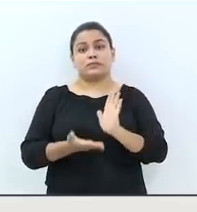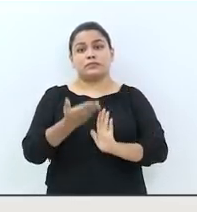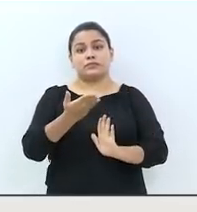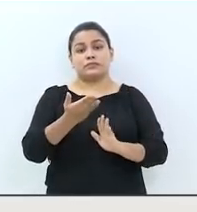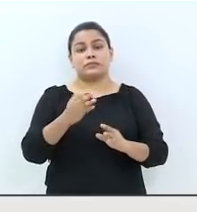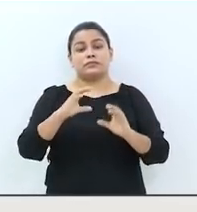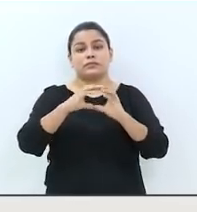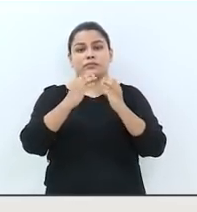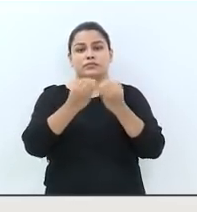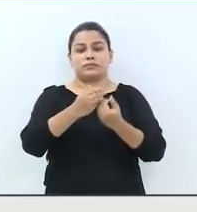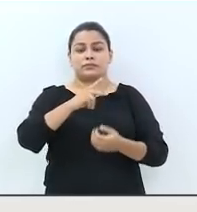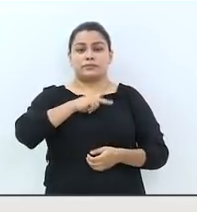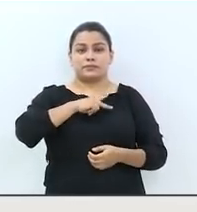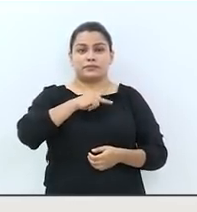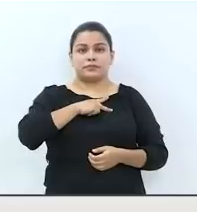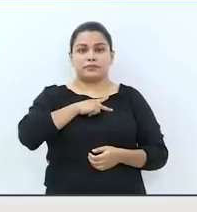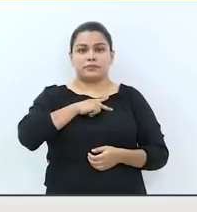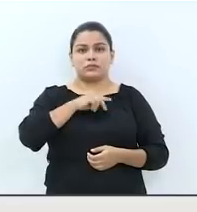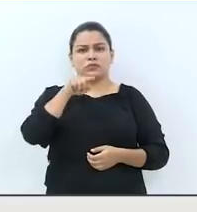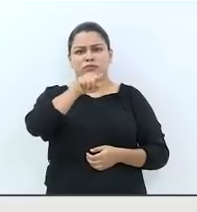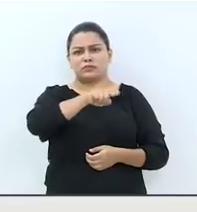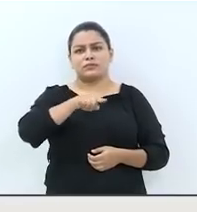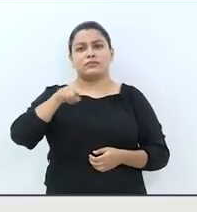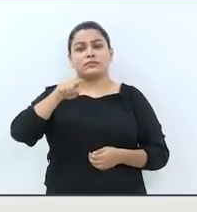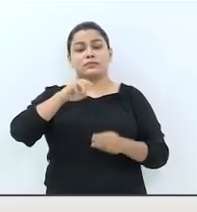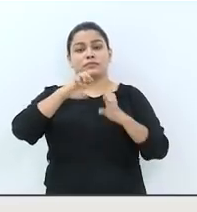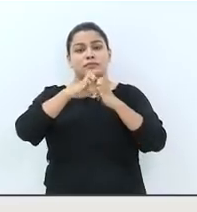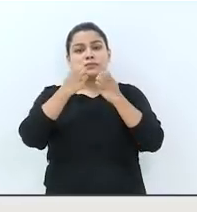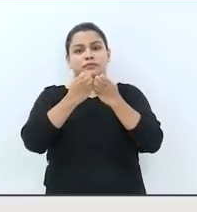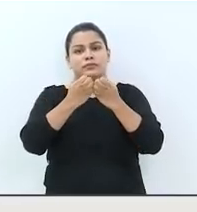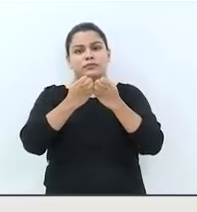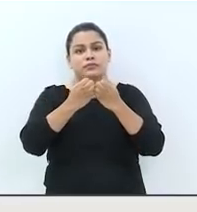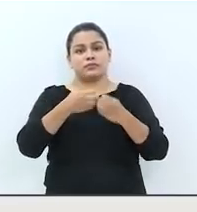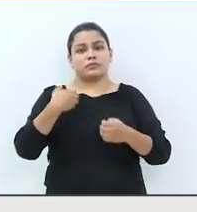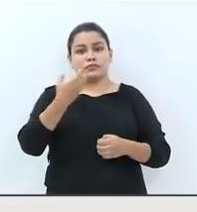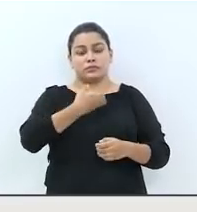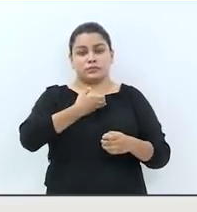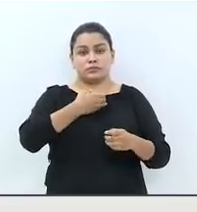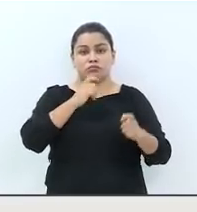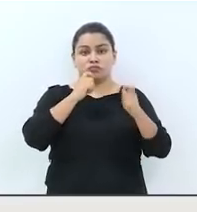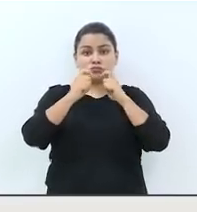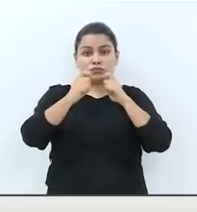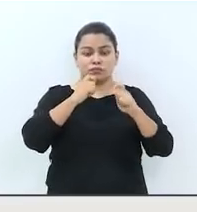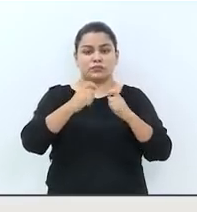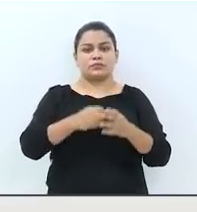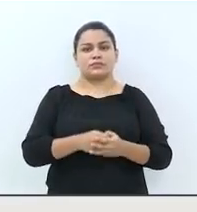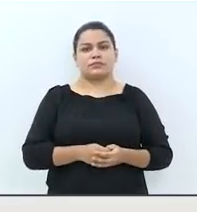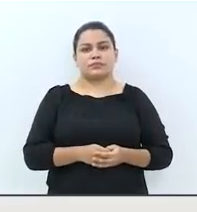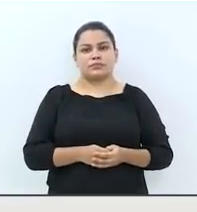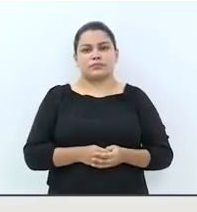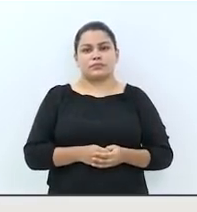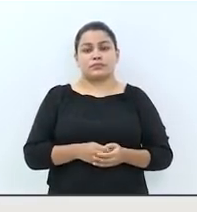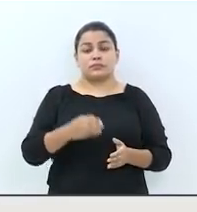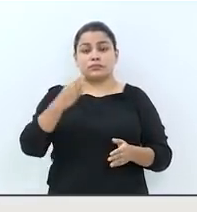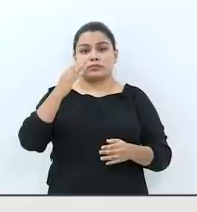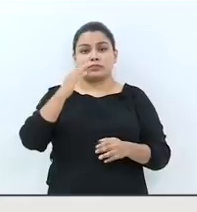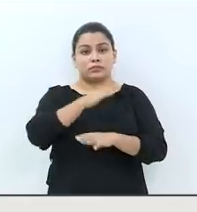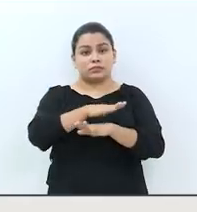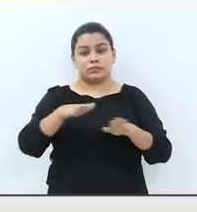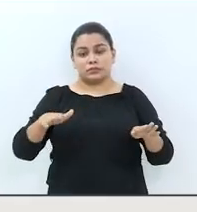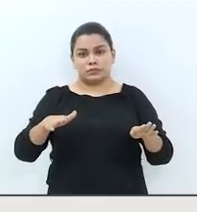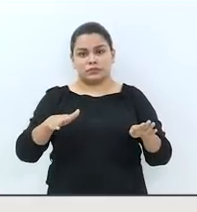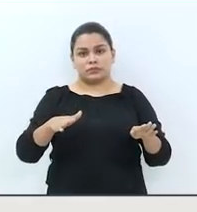sesiones personalizadas con los otros miembros del equipazo, que son nuestras tutoras y nuestros tutores. Elsa, nuestro último punto,